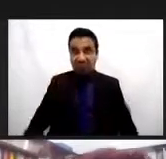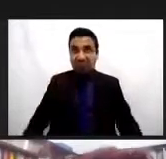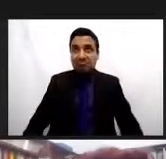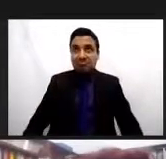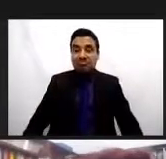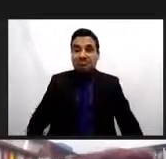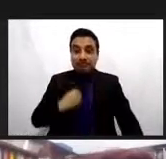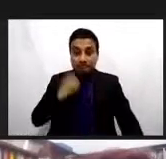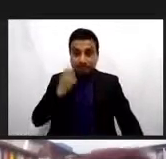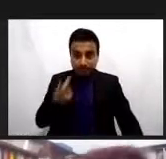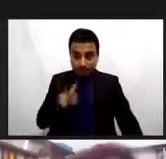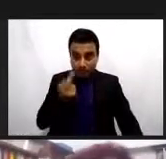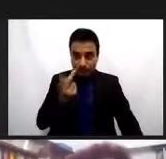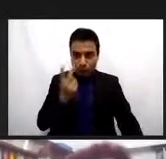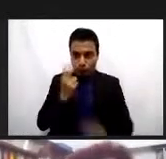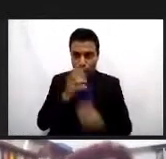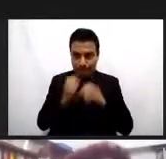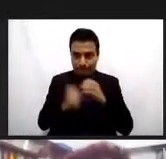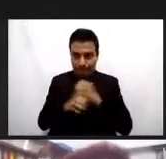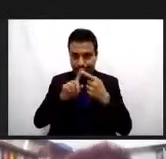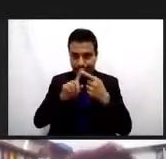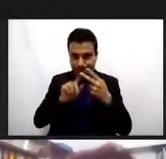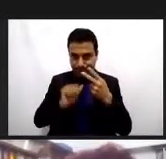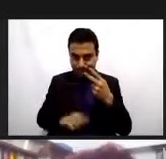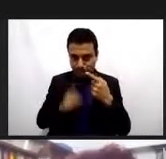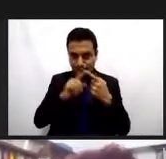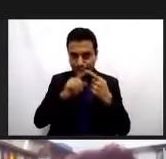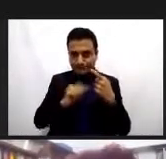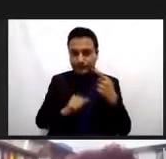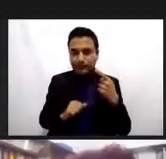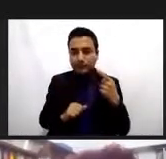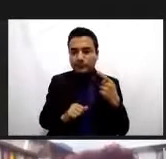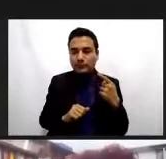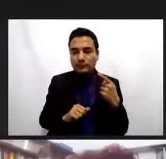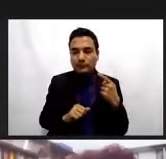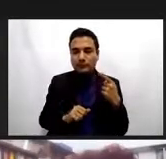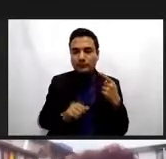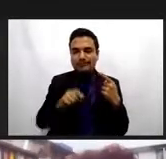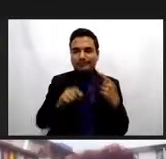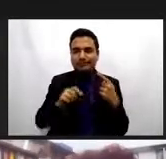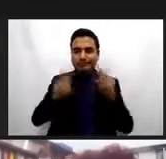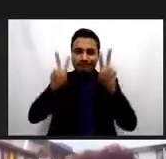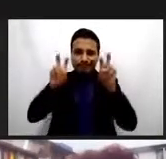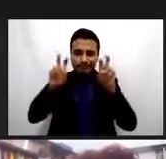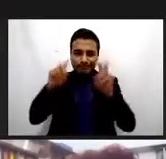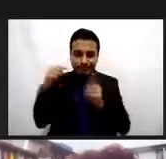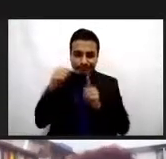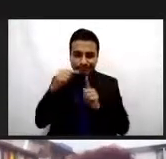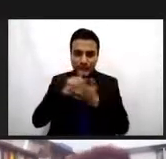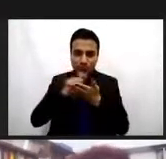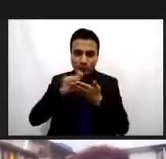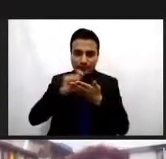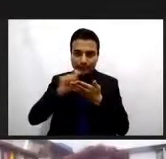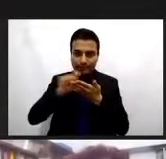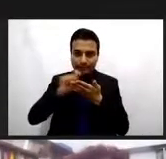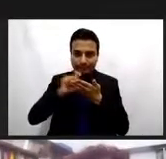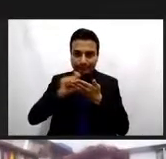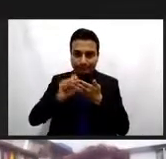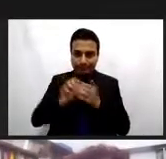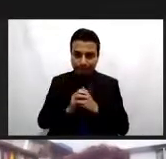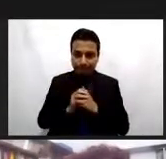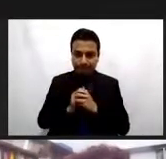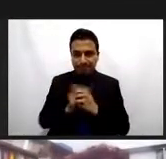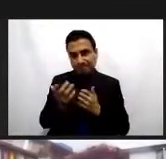Quisiera preguntarle dos cosas. Uno es sobre la escritura, en verdad, sobre la escrita. Sé que